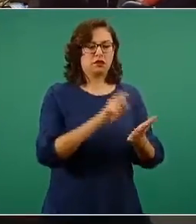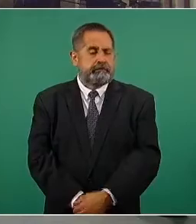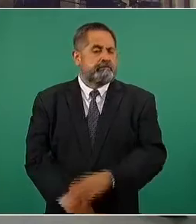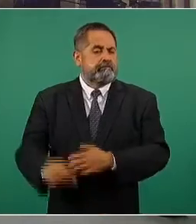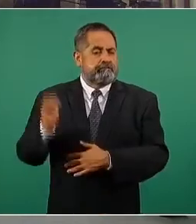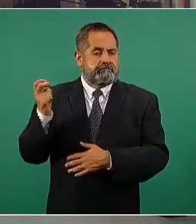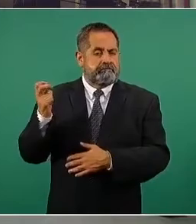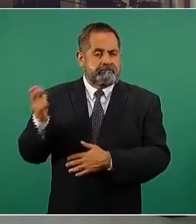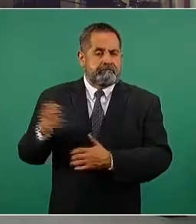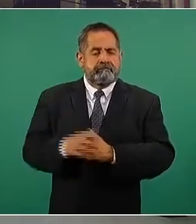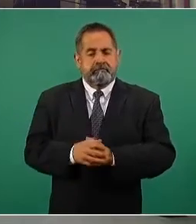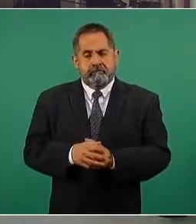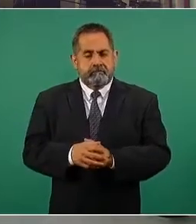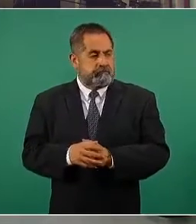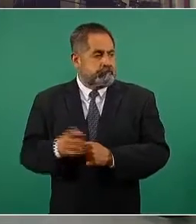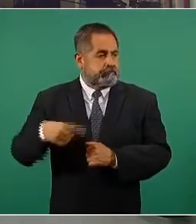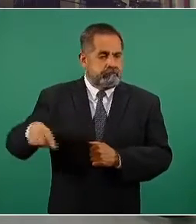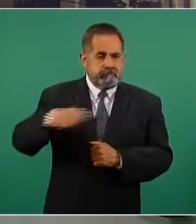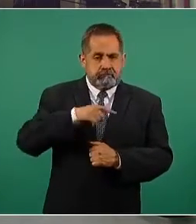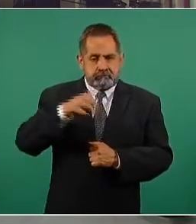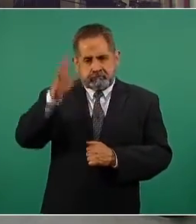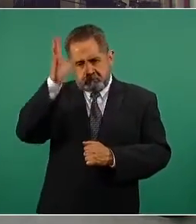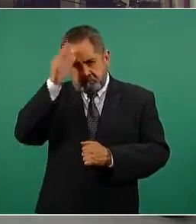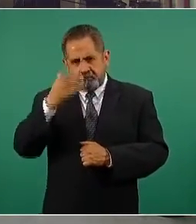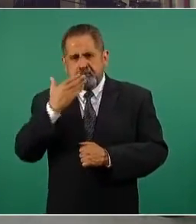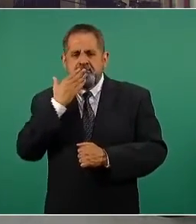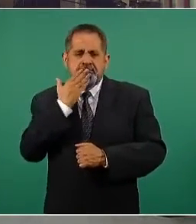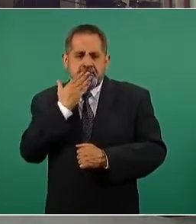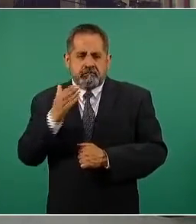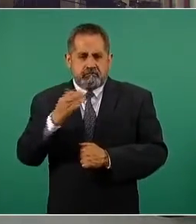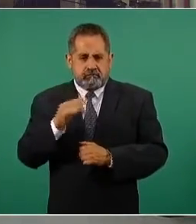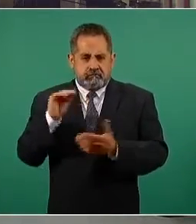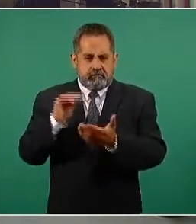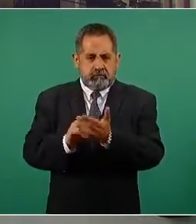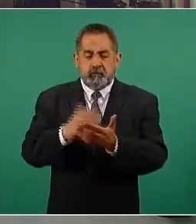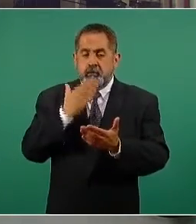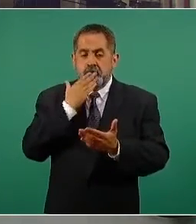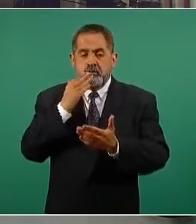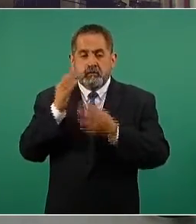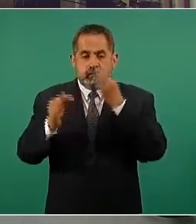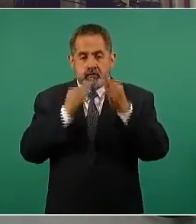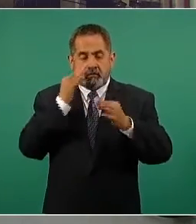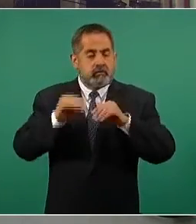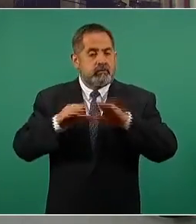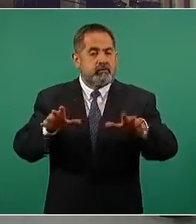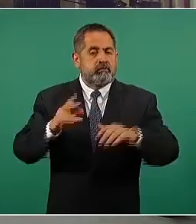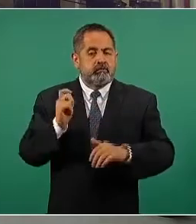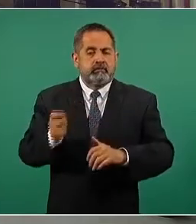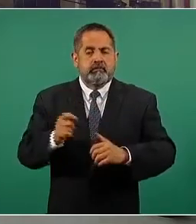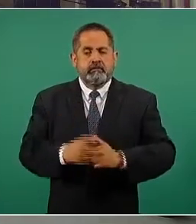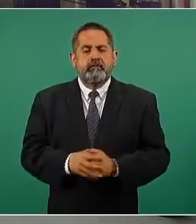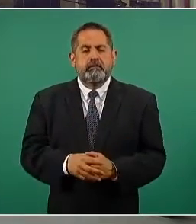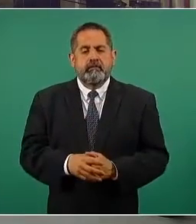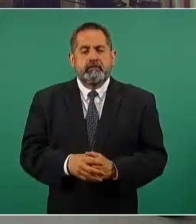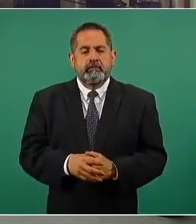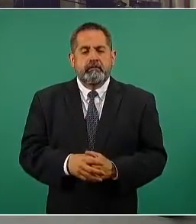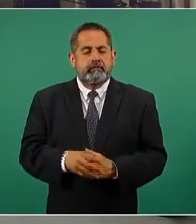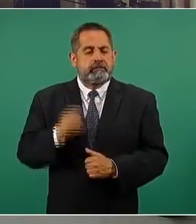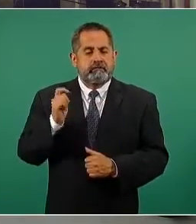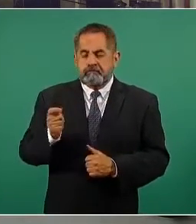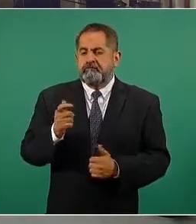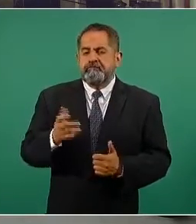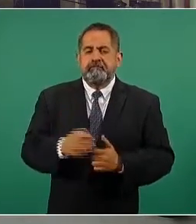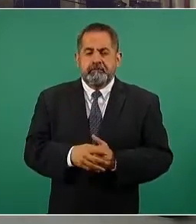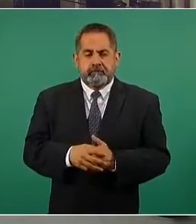importantes. Buen acuerdo y es una muy buena noticia. La verdad es que